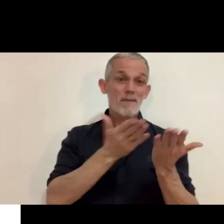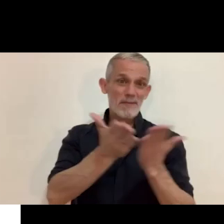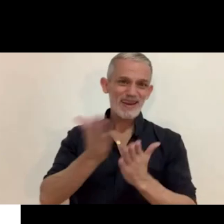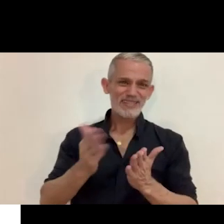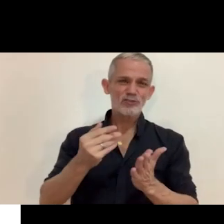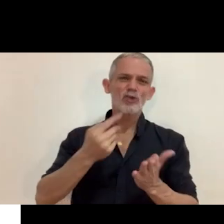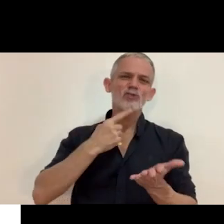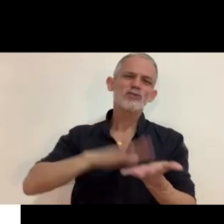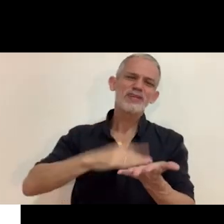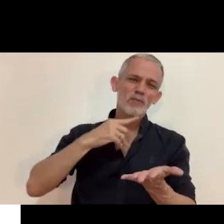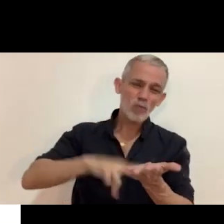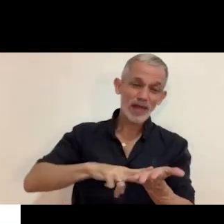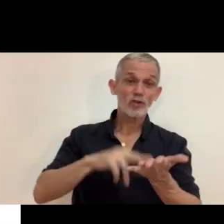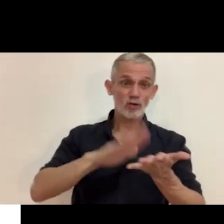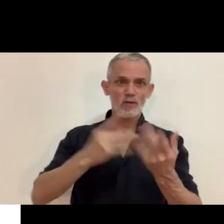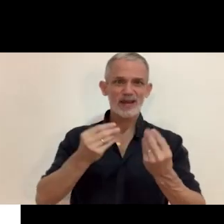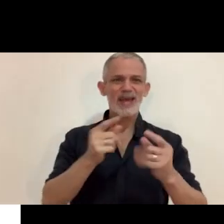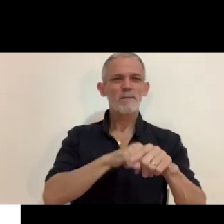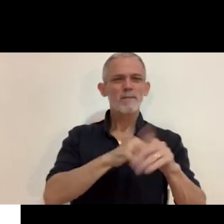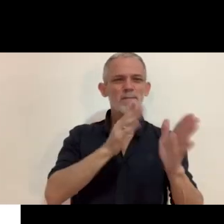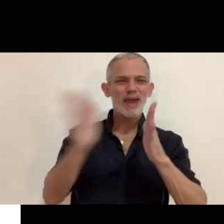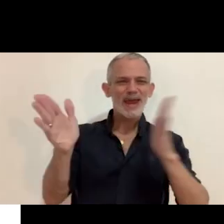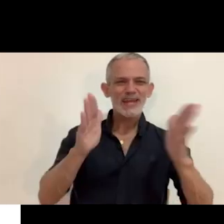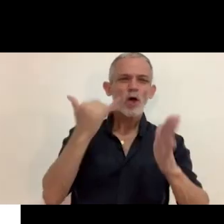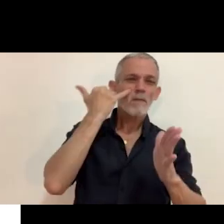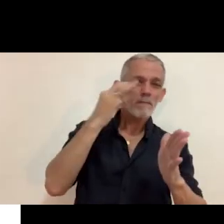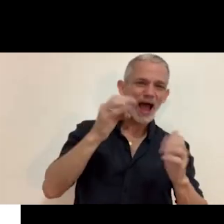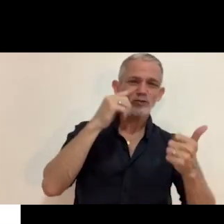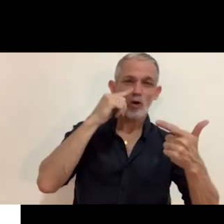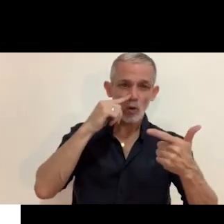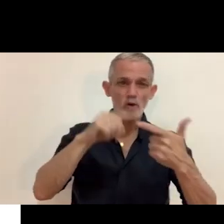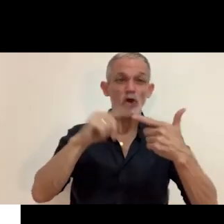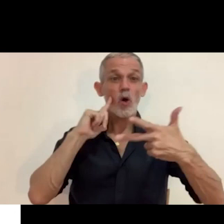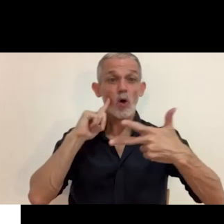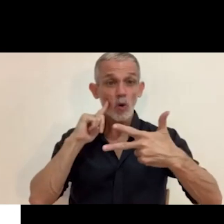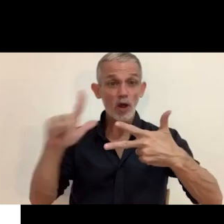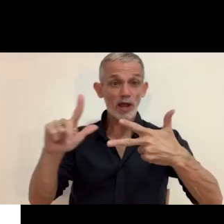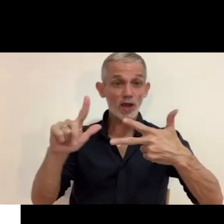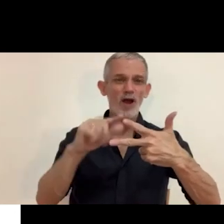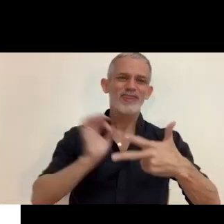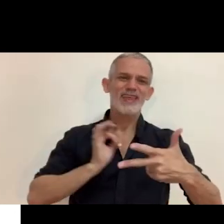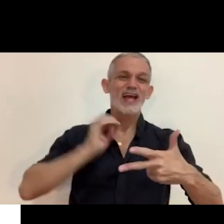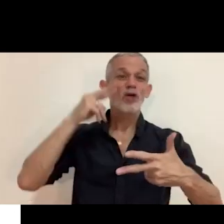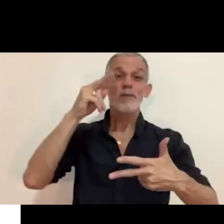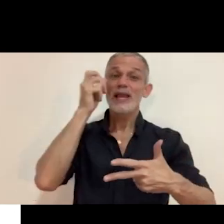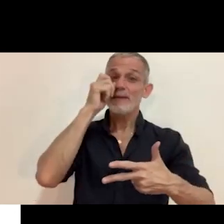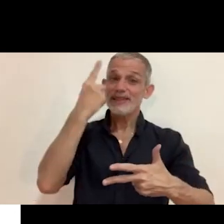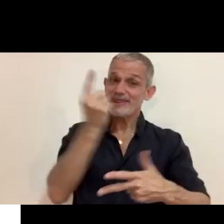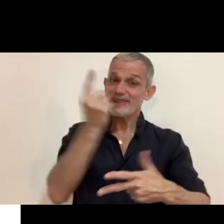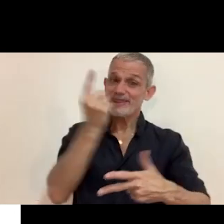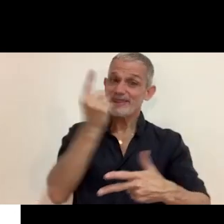fiscales respecto de los periodos mayo, junio o julio 2021 y que no